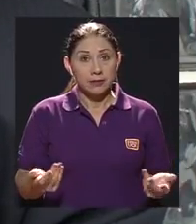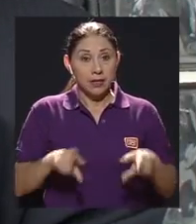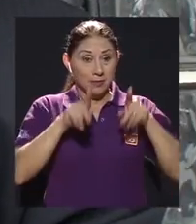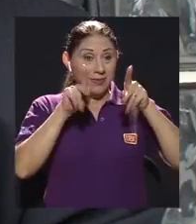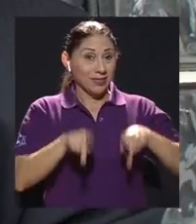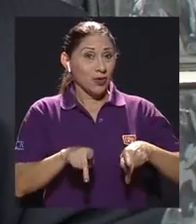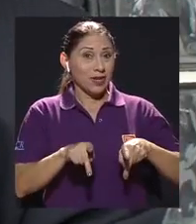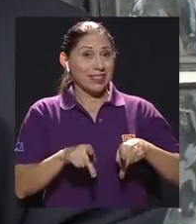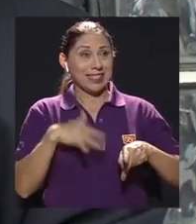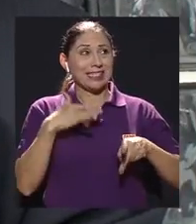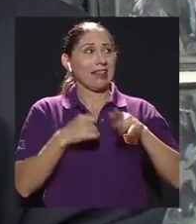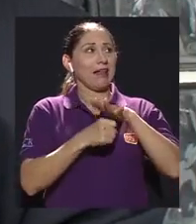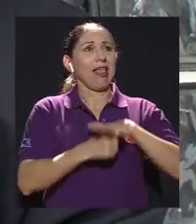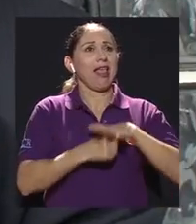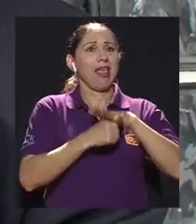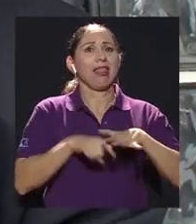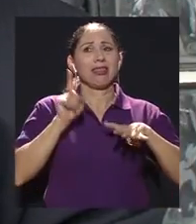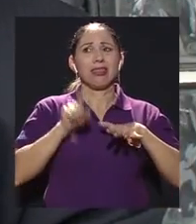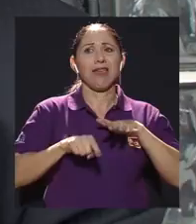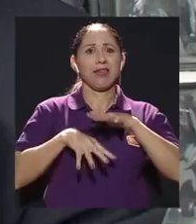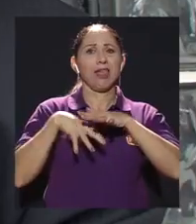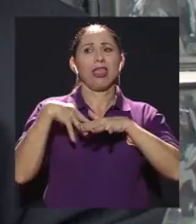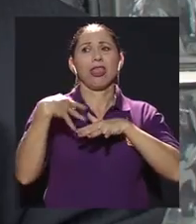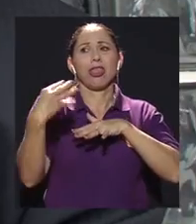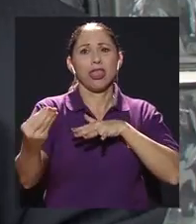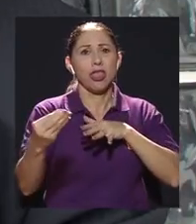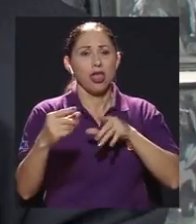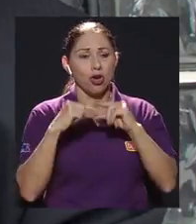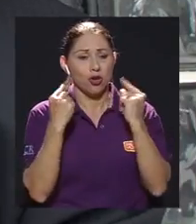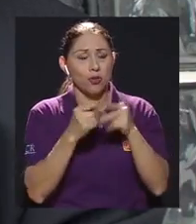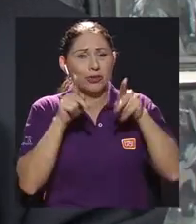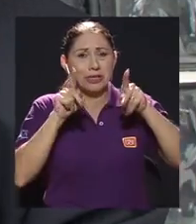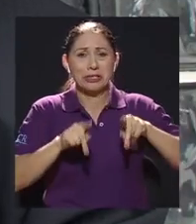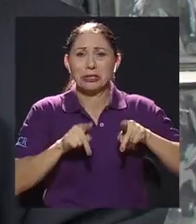migraciones forzadas de poblaciones completas,